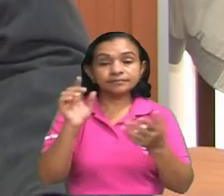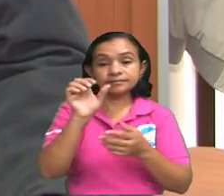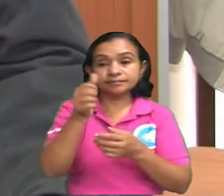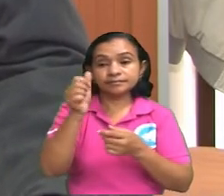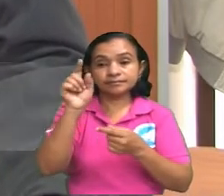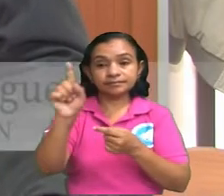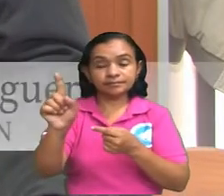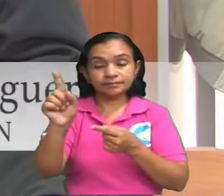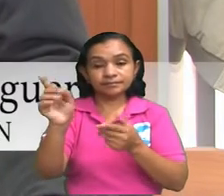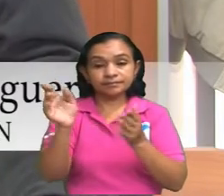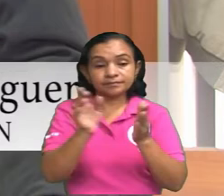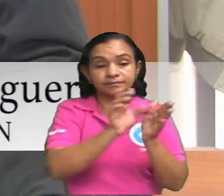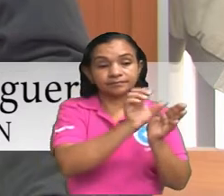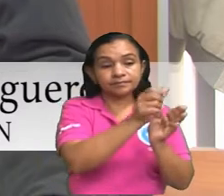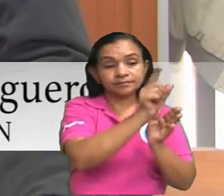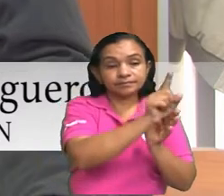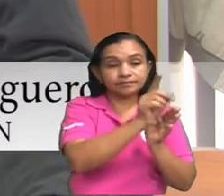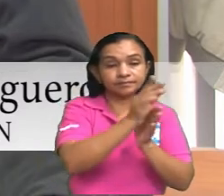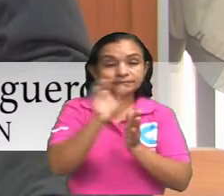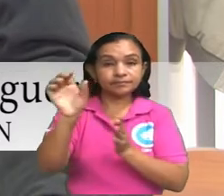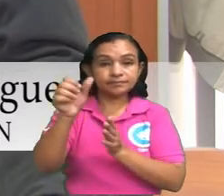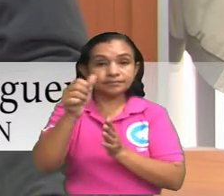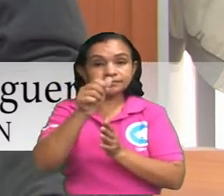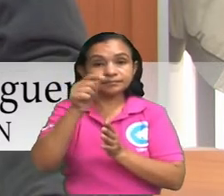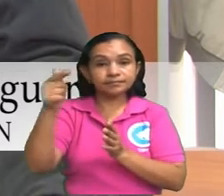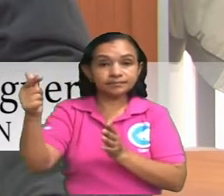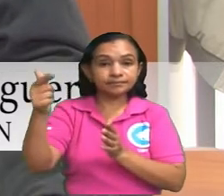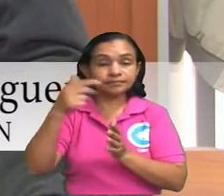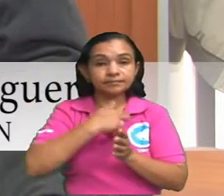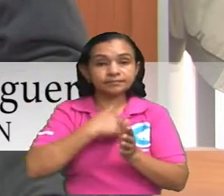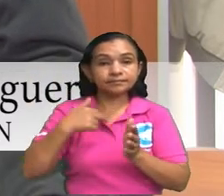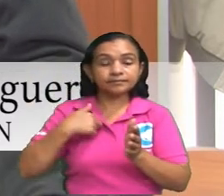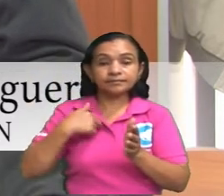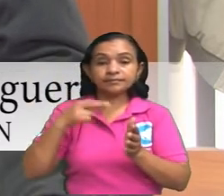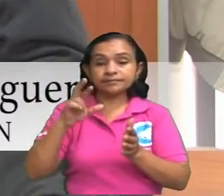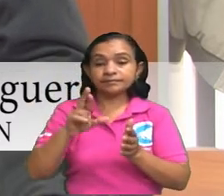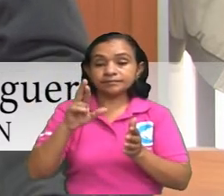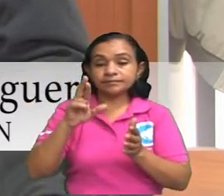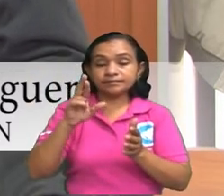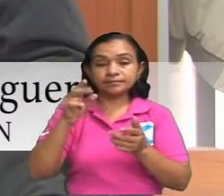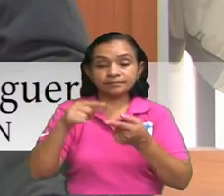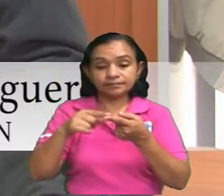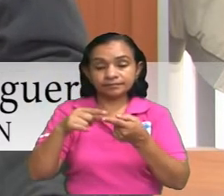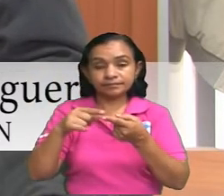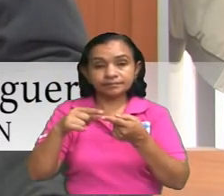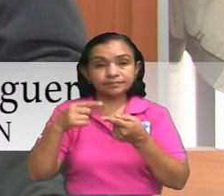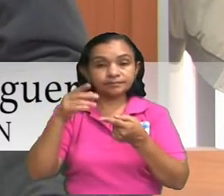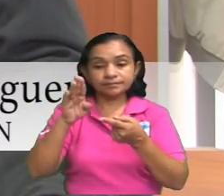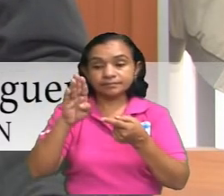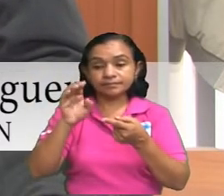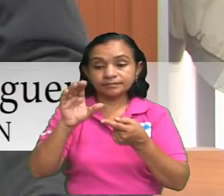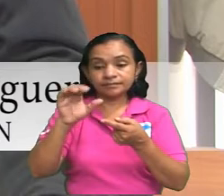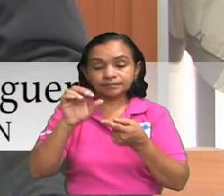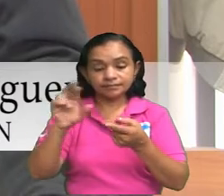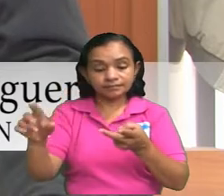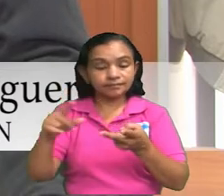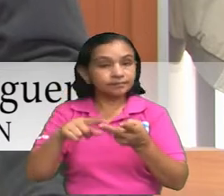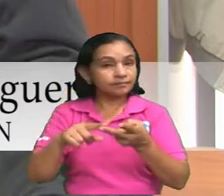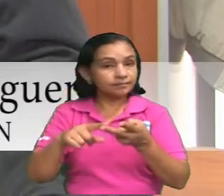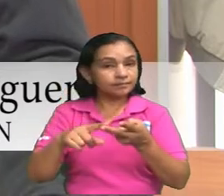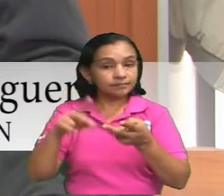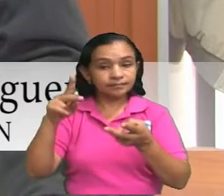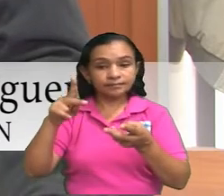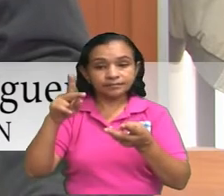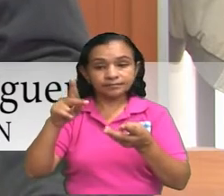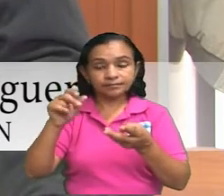61 y 67 se produce Raití, se produce Bocay, se produce